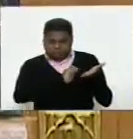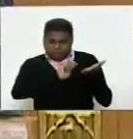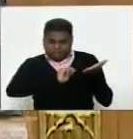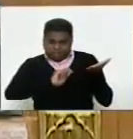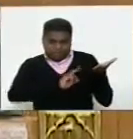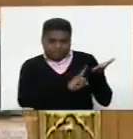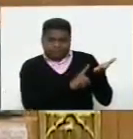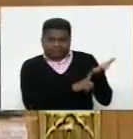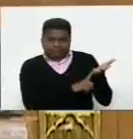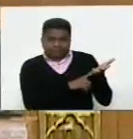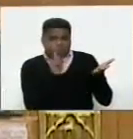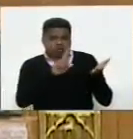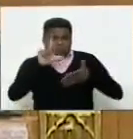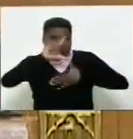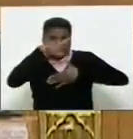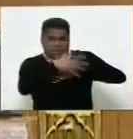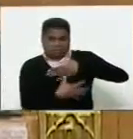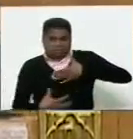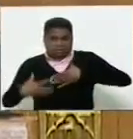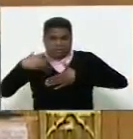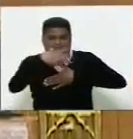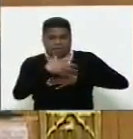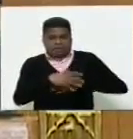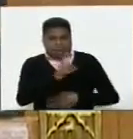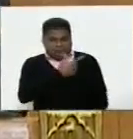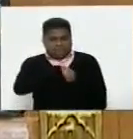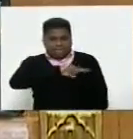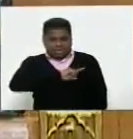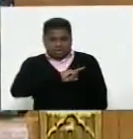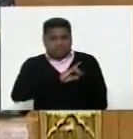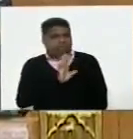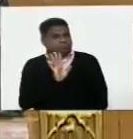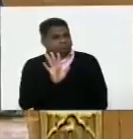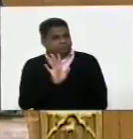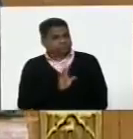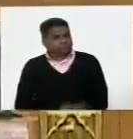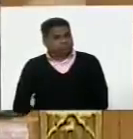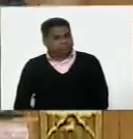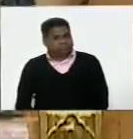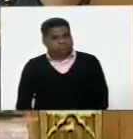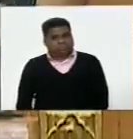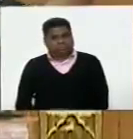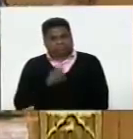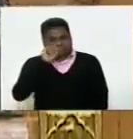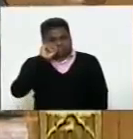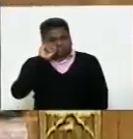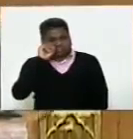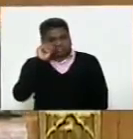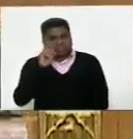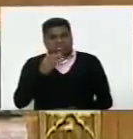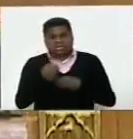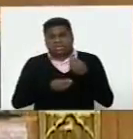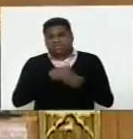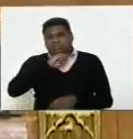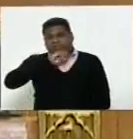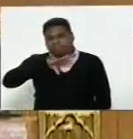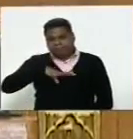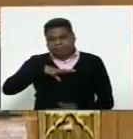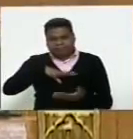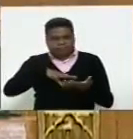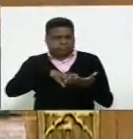es latinoamericano, es un español, y él hizo toda una investigación sobre el